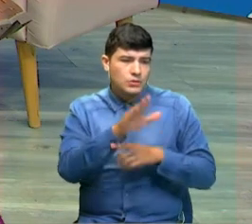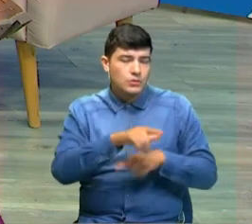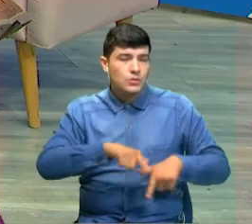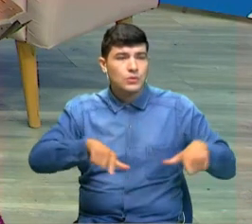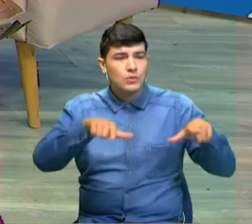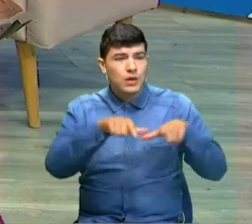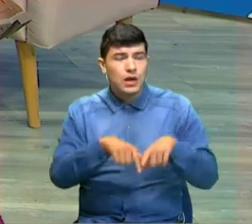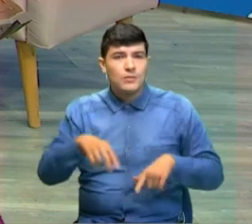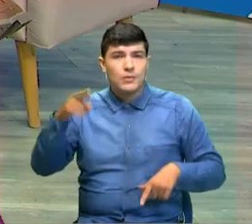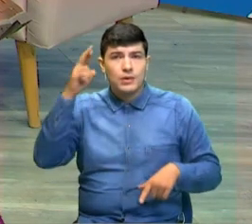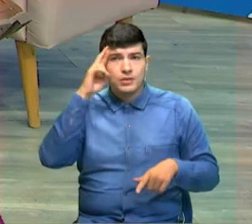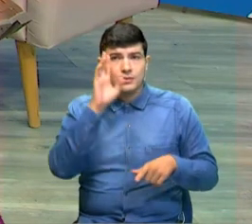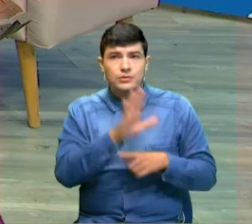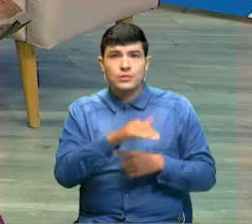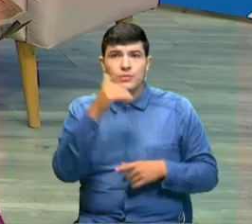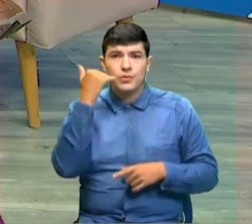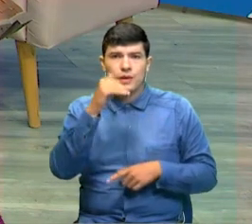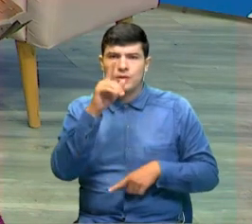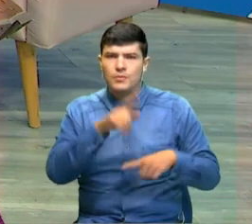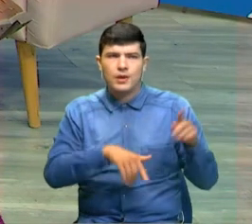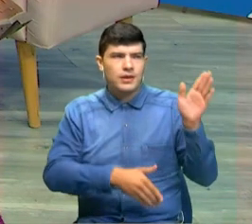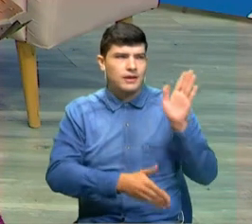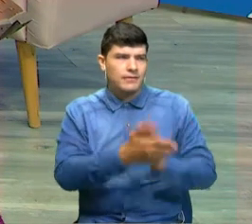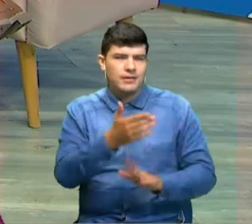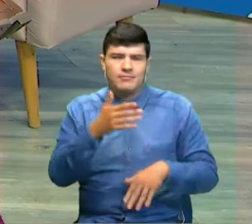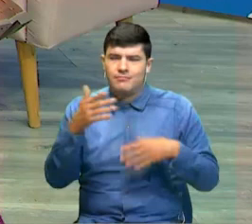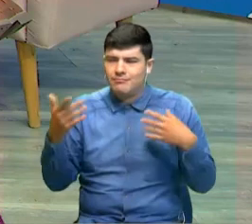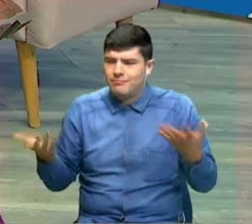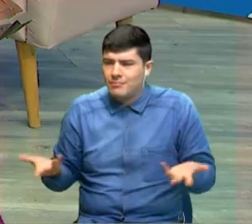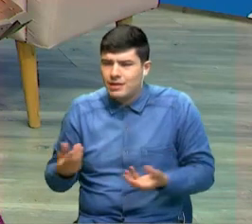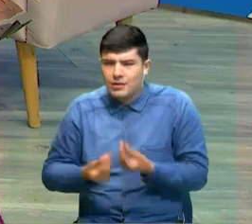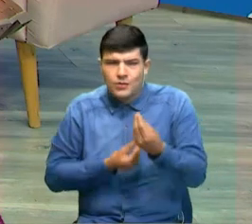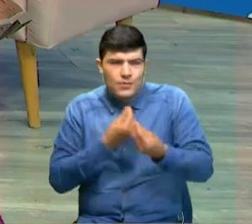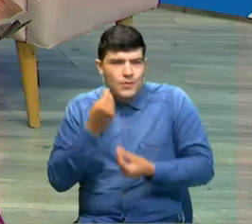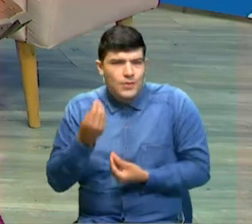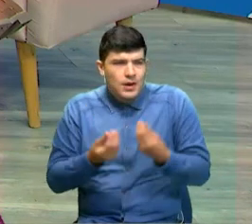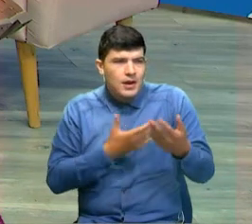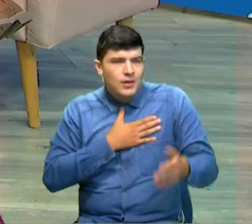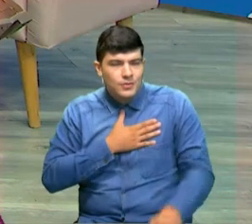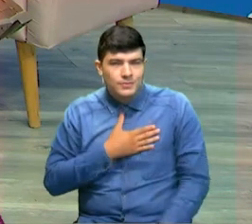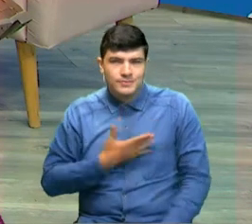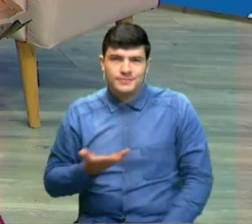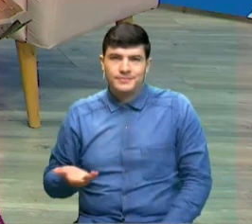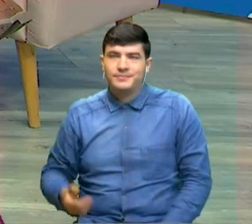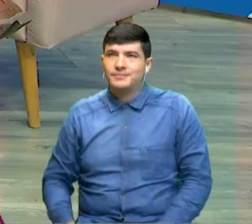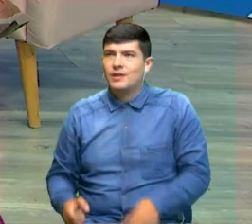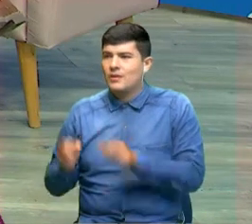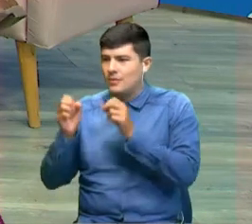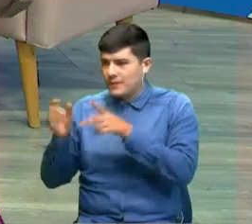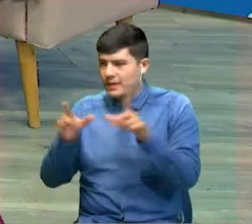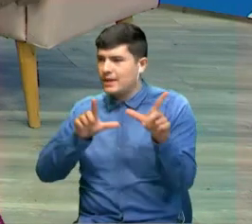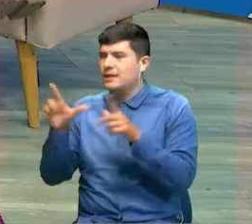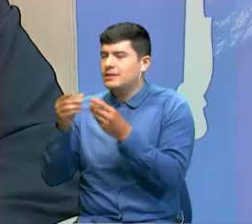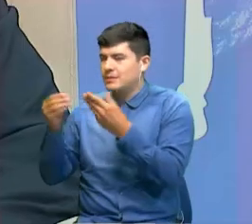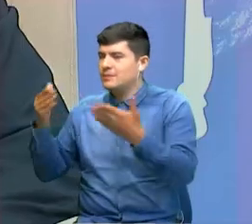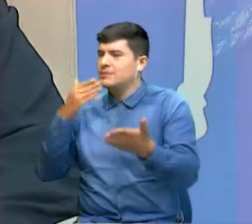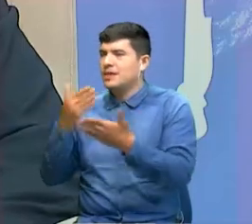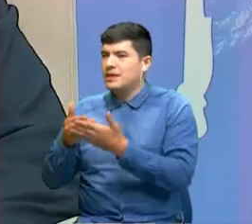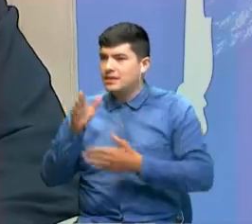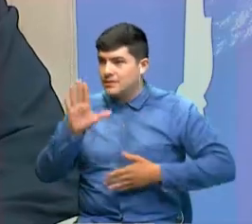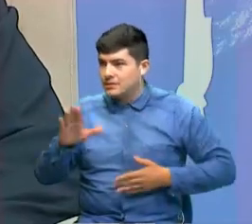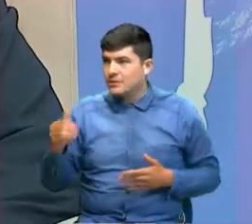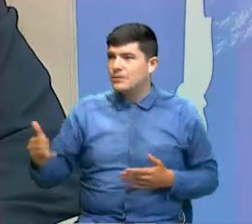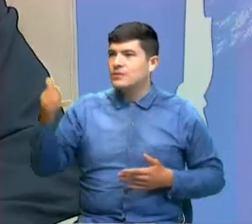lo tanto ella no puede desocupar. Entonces, ¿ahí qué debo hacer yo? Bueno, doña Carmen, muchísimas gracias por